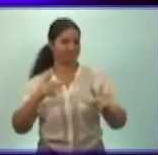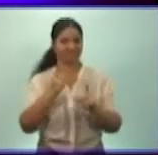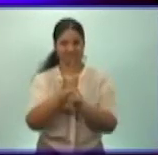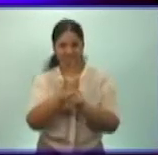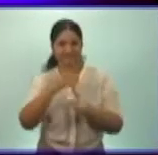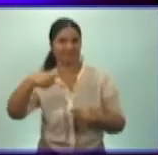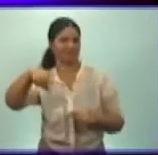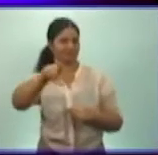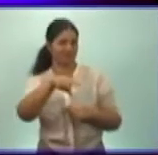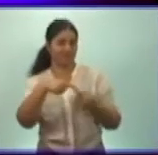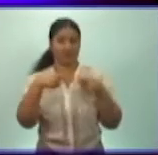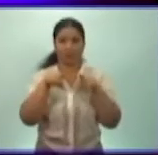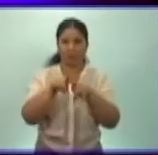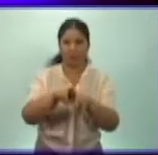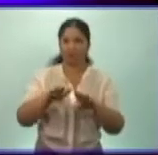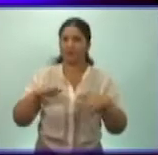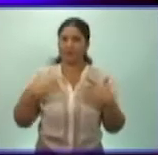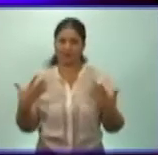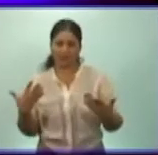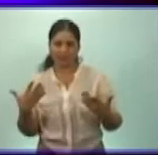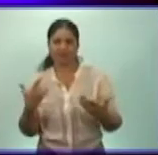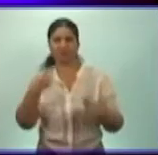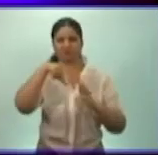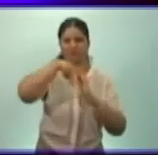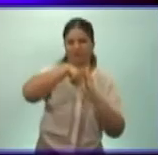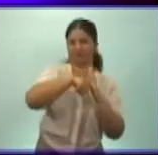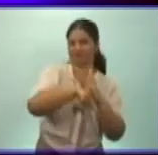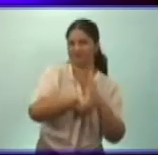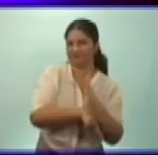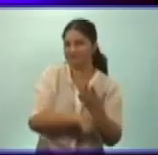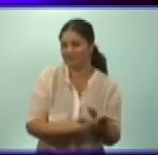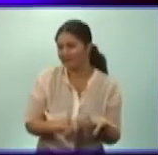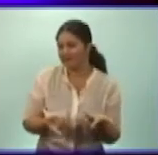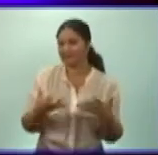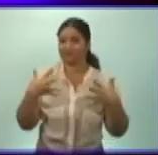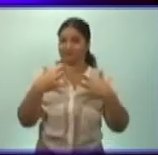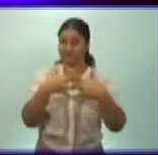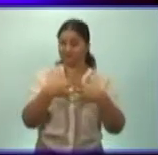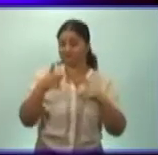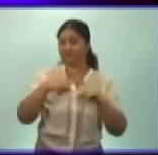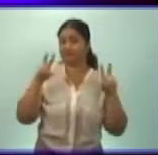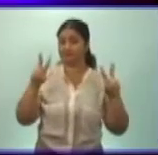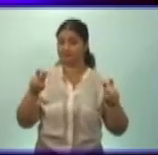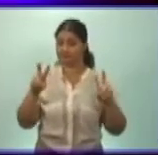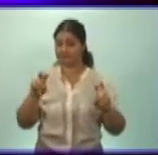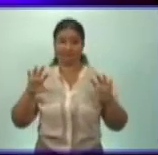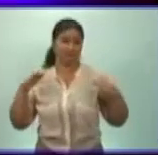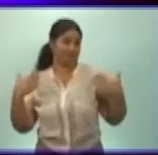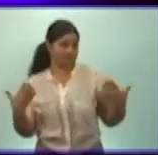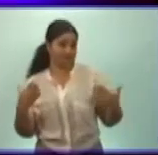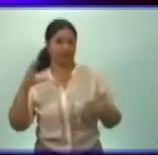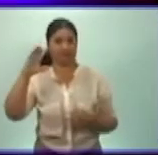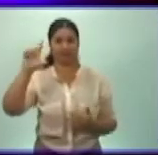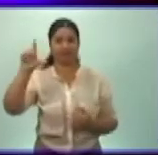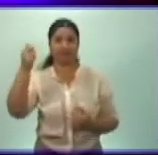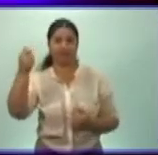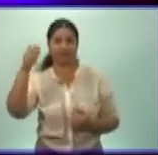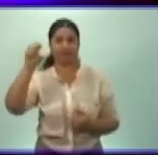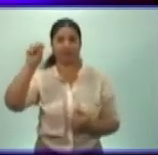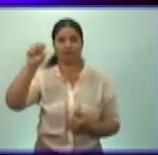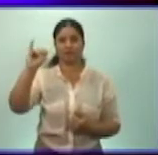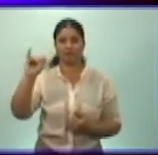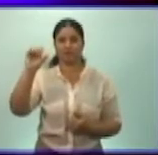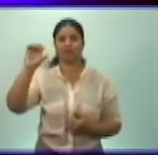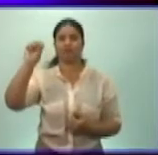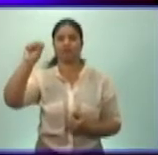juntos seguir redescubriendo los grandes clásicos universales que forman parte del plan de estudio de la asignatura